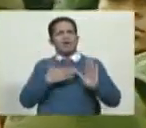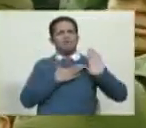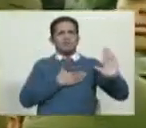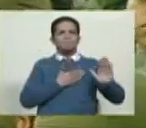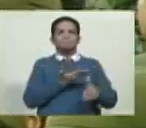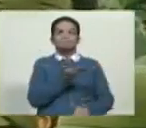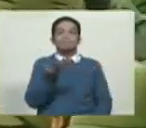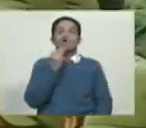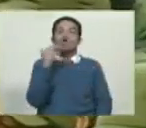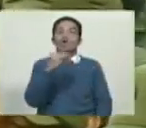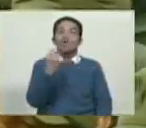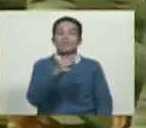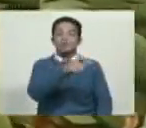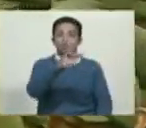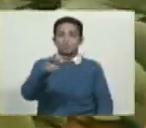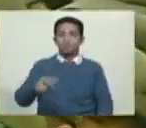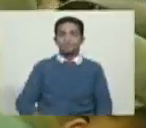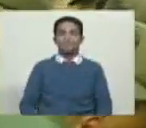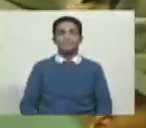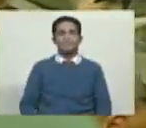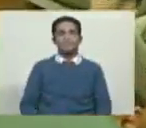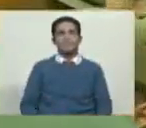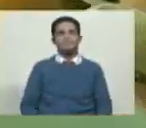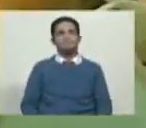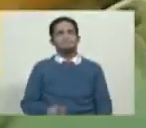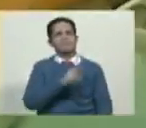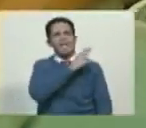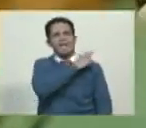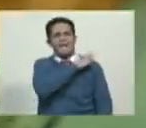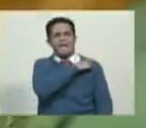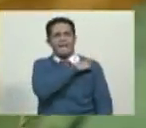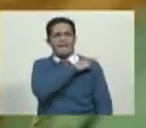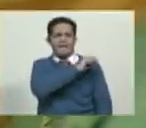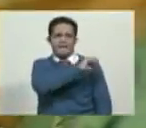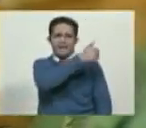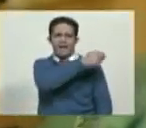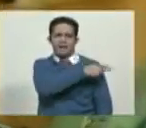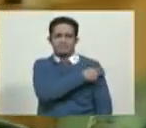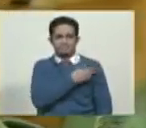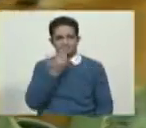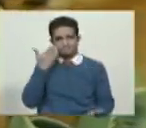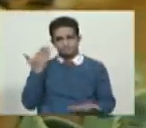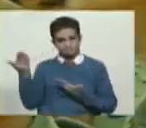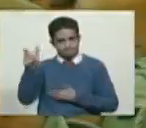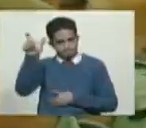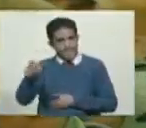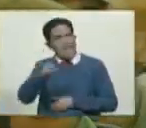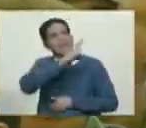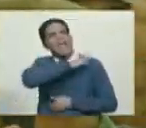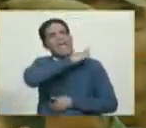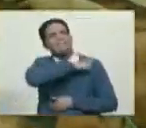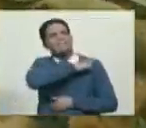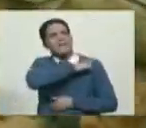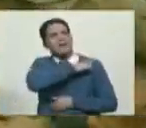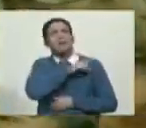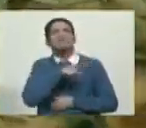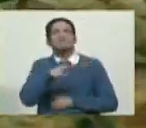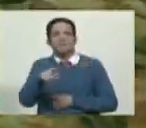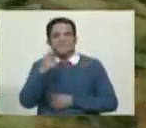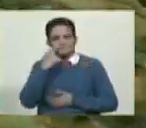Militar, señores generales y almirantes, nuestro comandante en jefe aquí al lado de nosotros, rodilla en